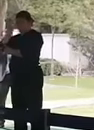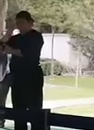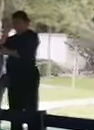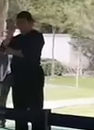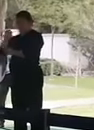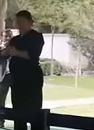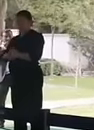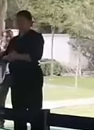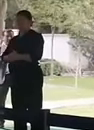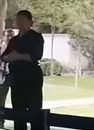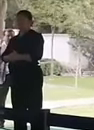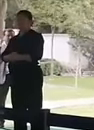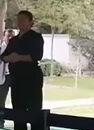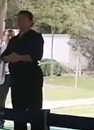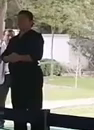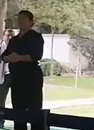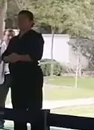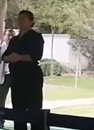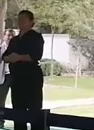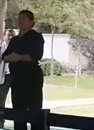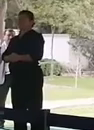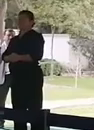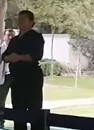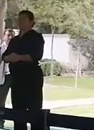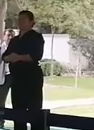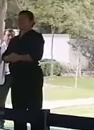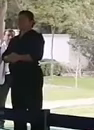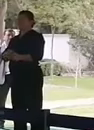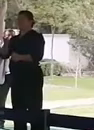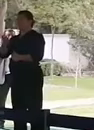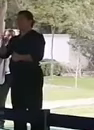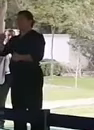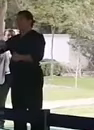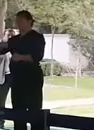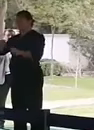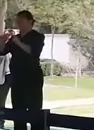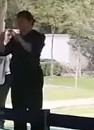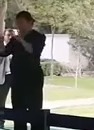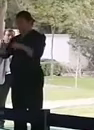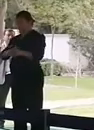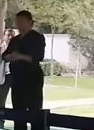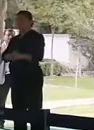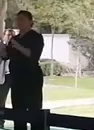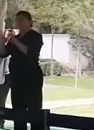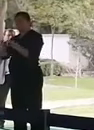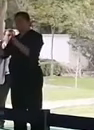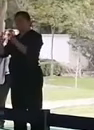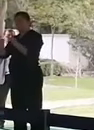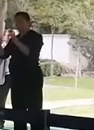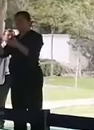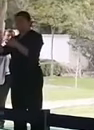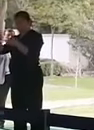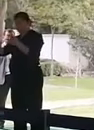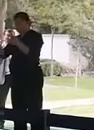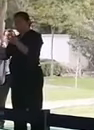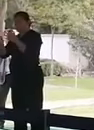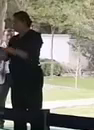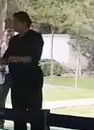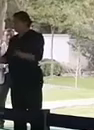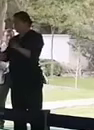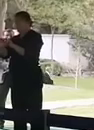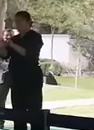Entonces aquí en Tlaxcala hemos hablado de cosas importantísimas, ¿no? Uno de